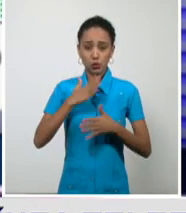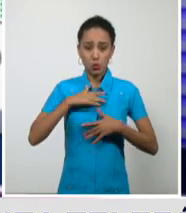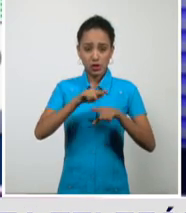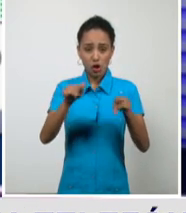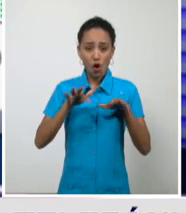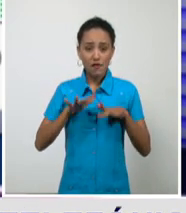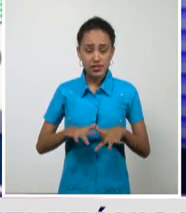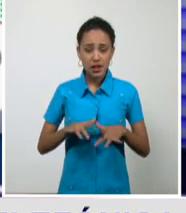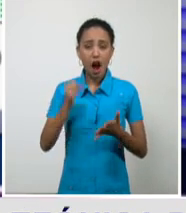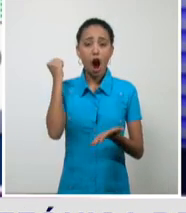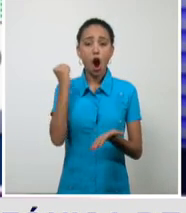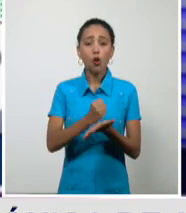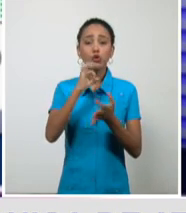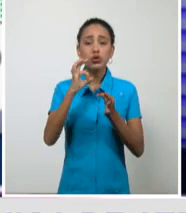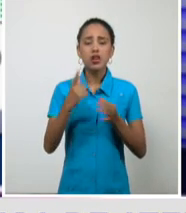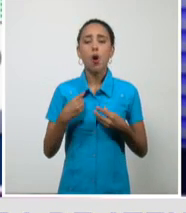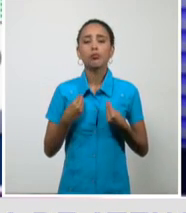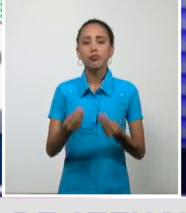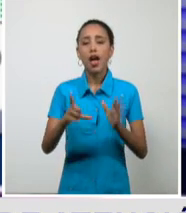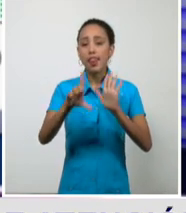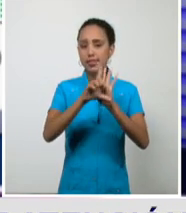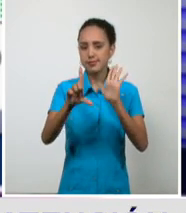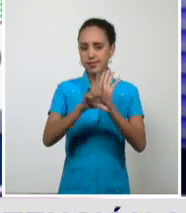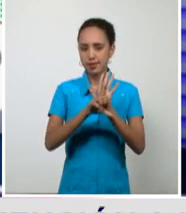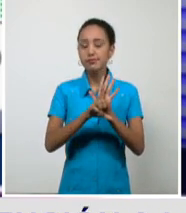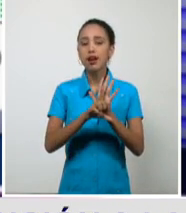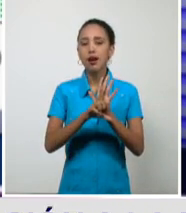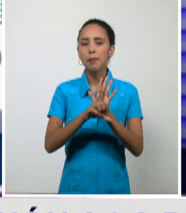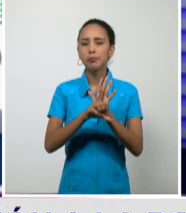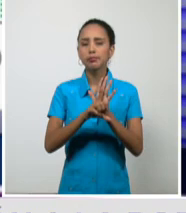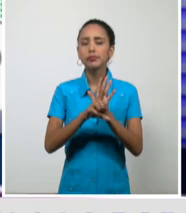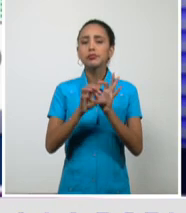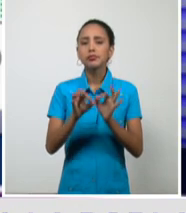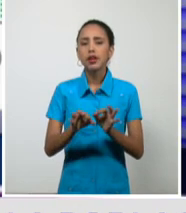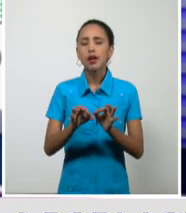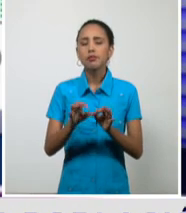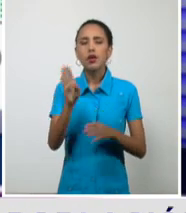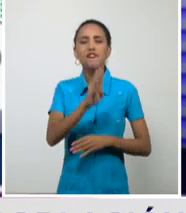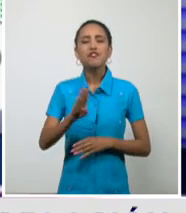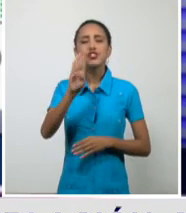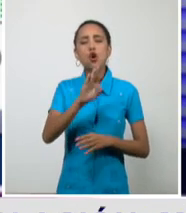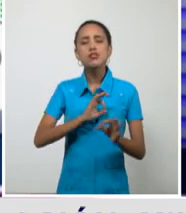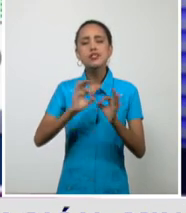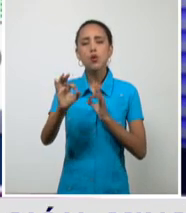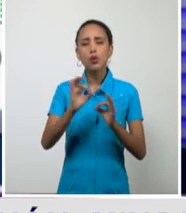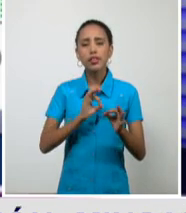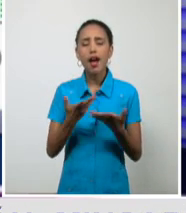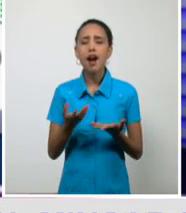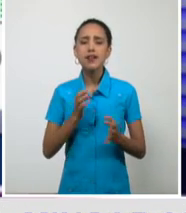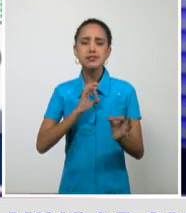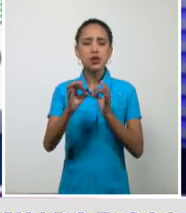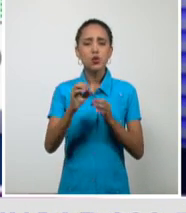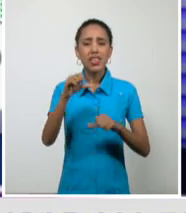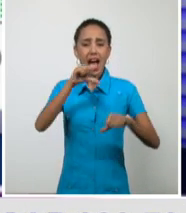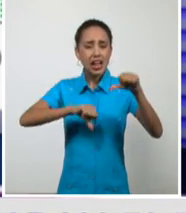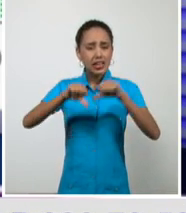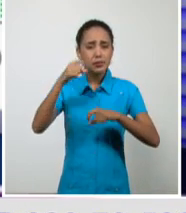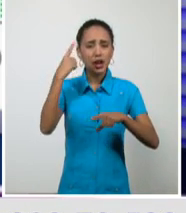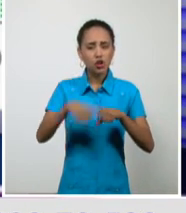decir, otorga licencias en materia ambiental, de bioseguridad, de seguridad química y de seguridad